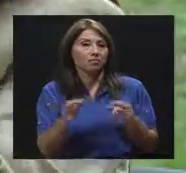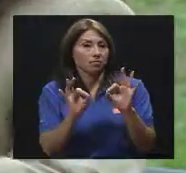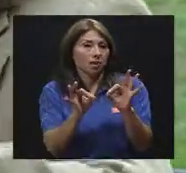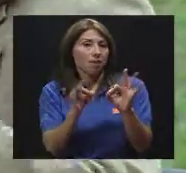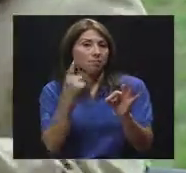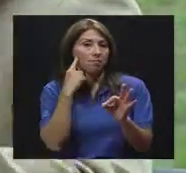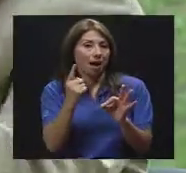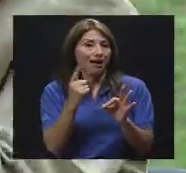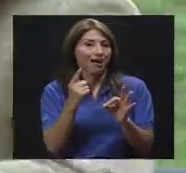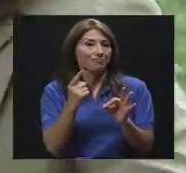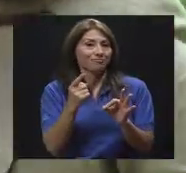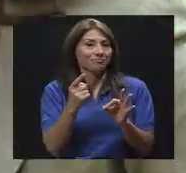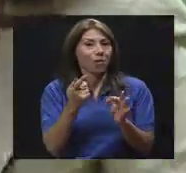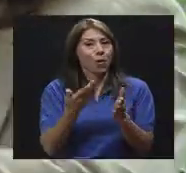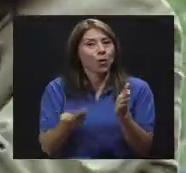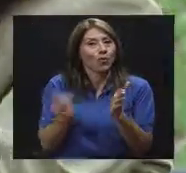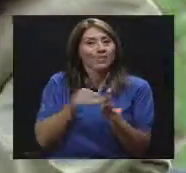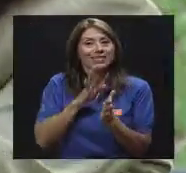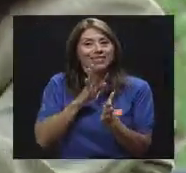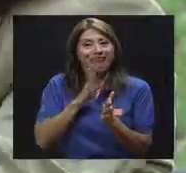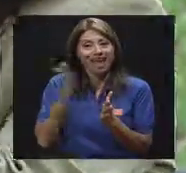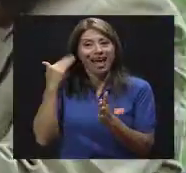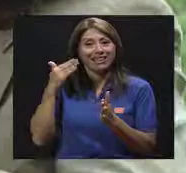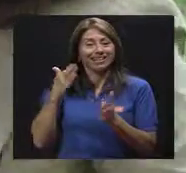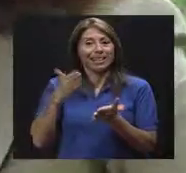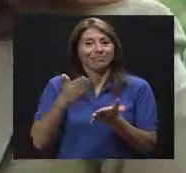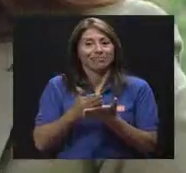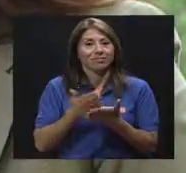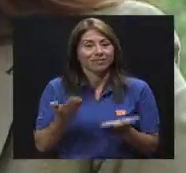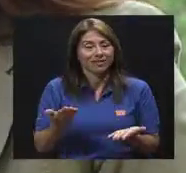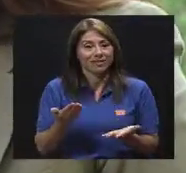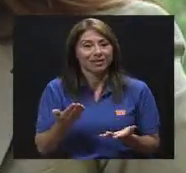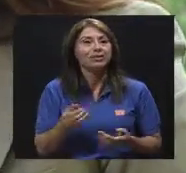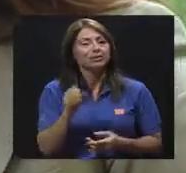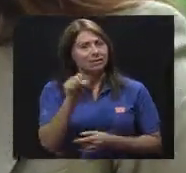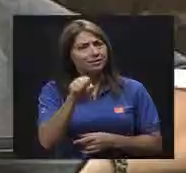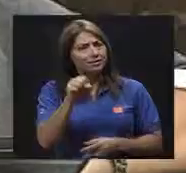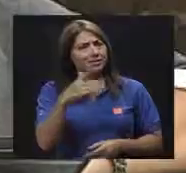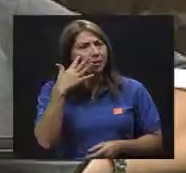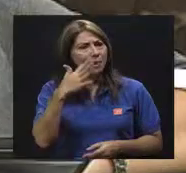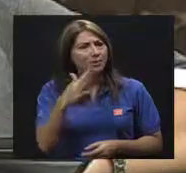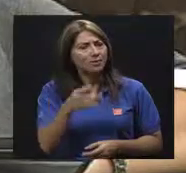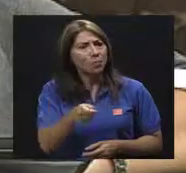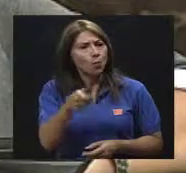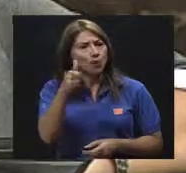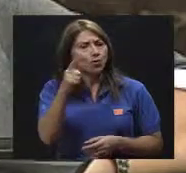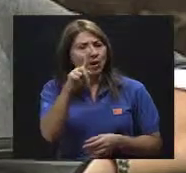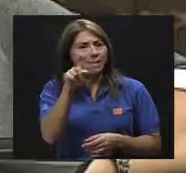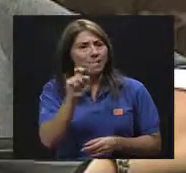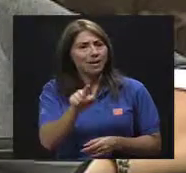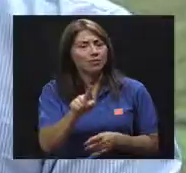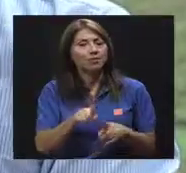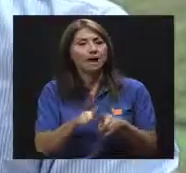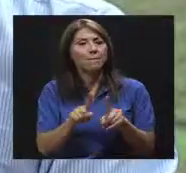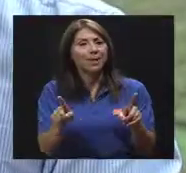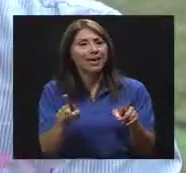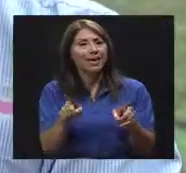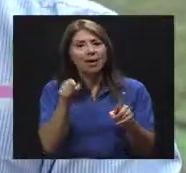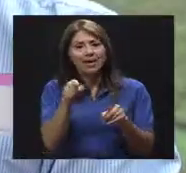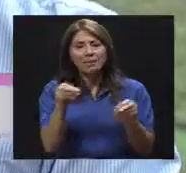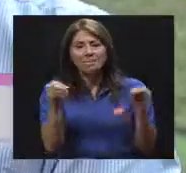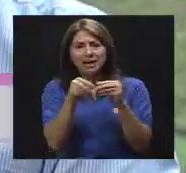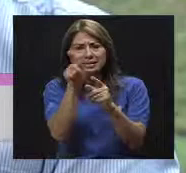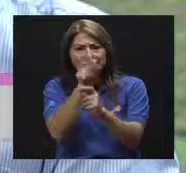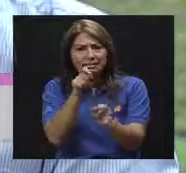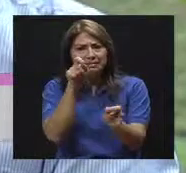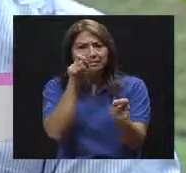que anteriormente le interrumpí, ¿verdad? Que le comencé a la consulta a Pablo. Sí, se parece un poquito a la pregunta, pero se hace el detalle